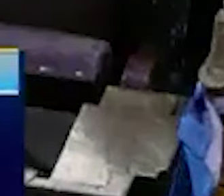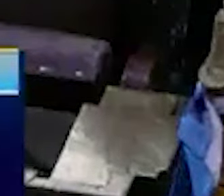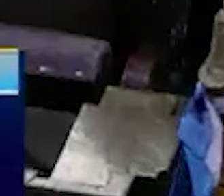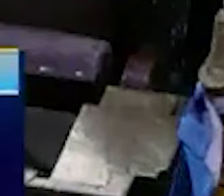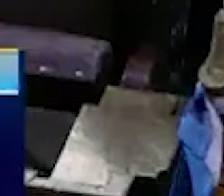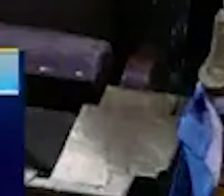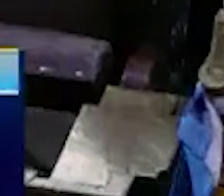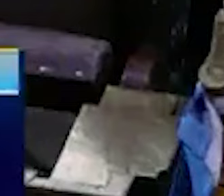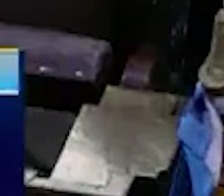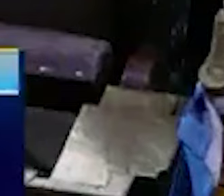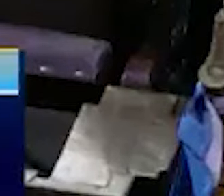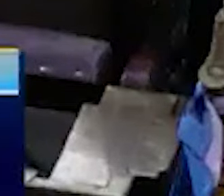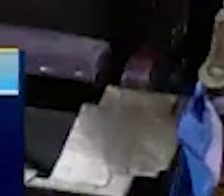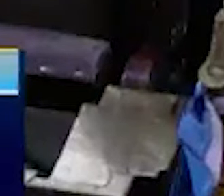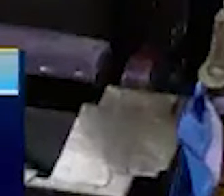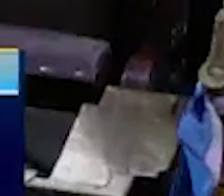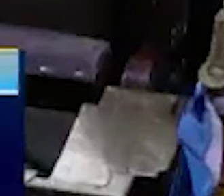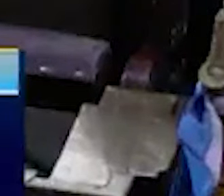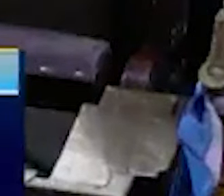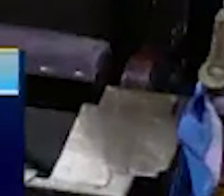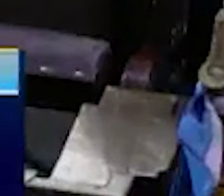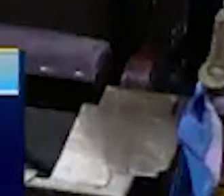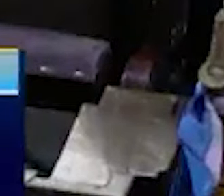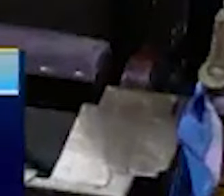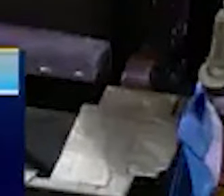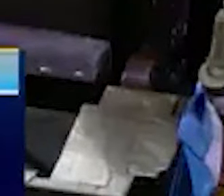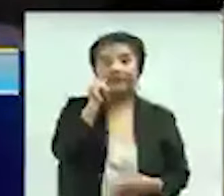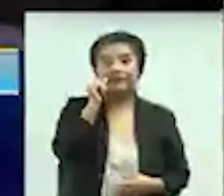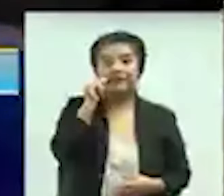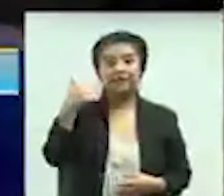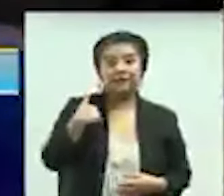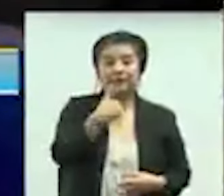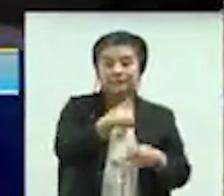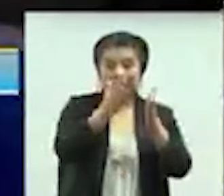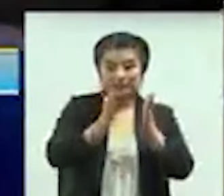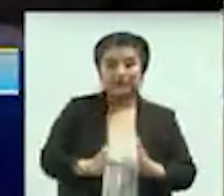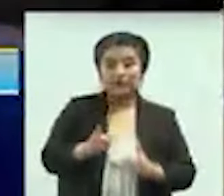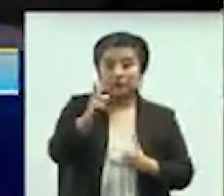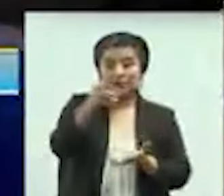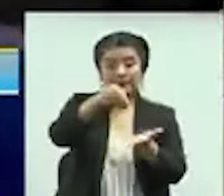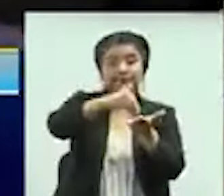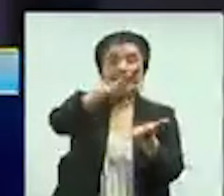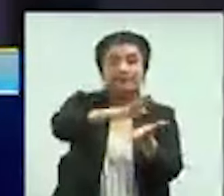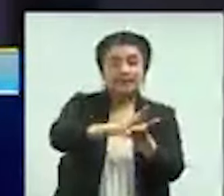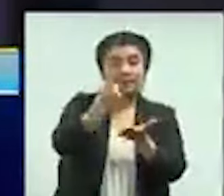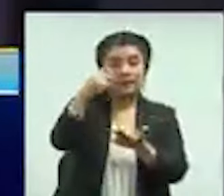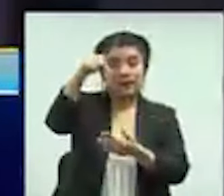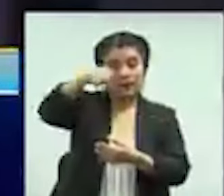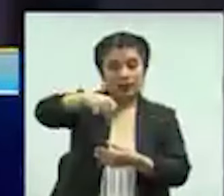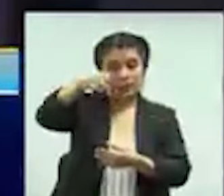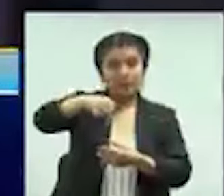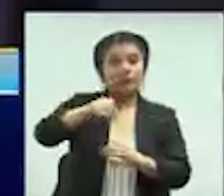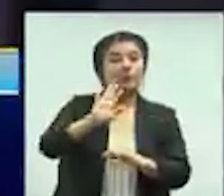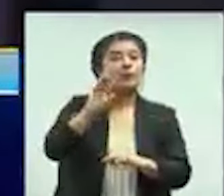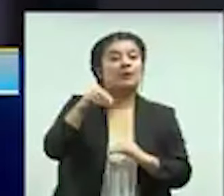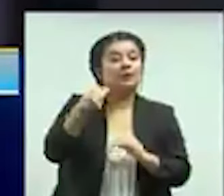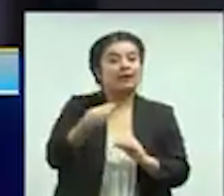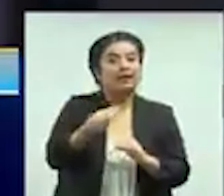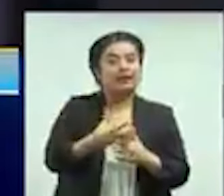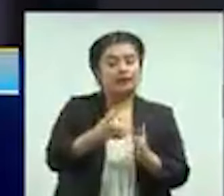Señor ministro. Señor ministro, fue citado el día de hoy en virtud de la